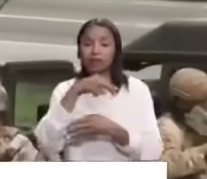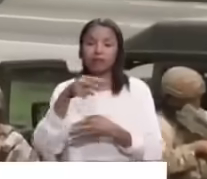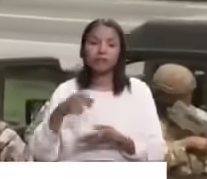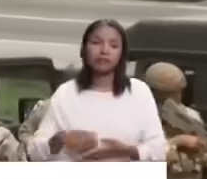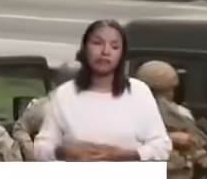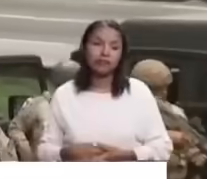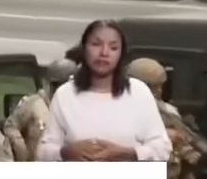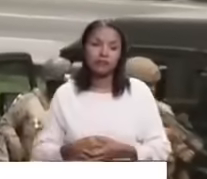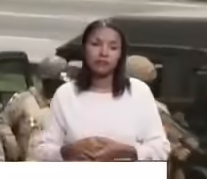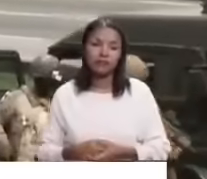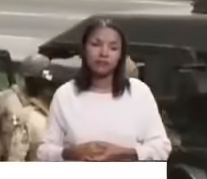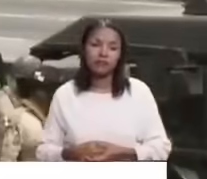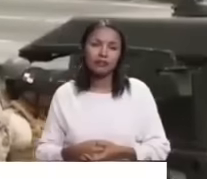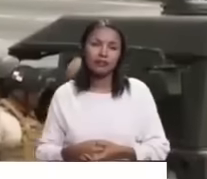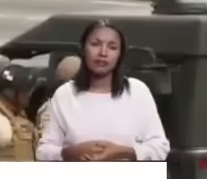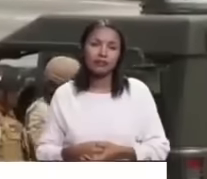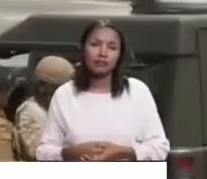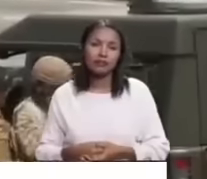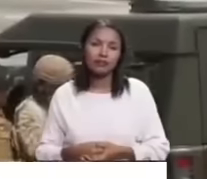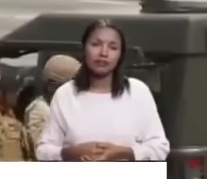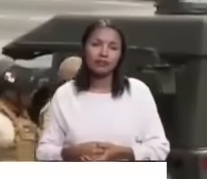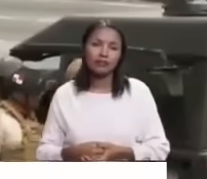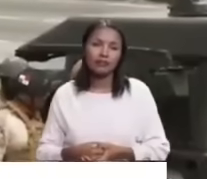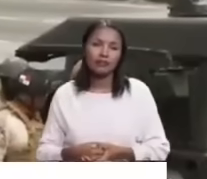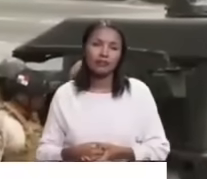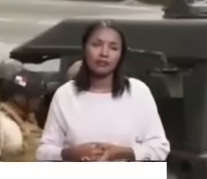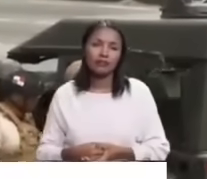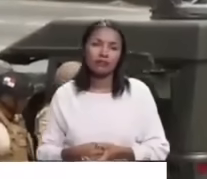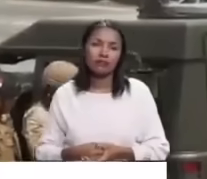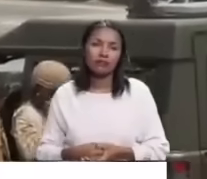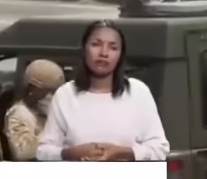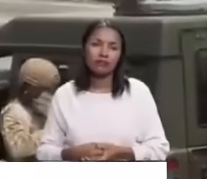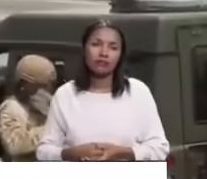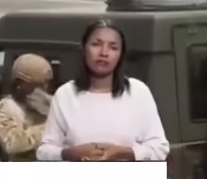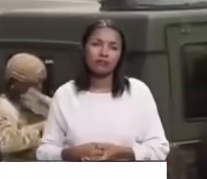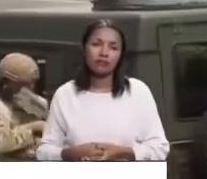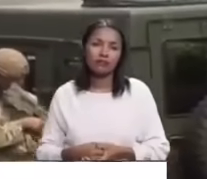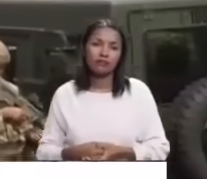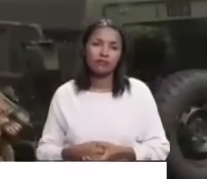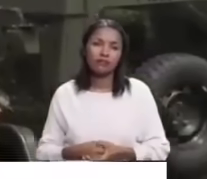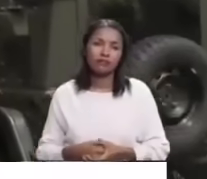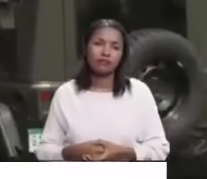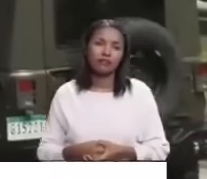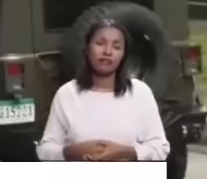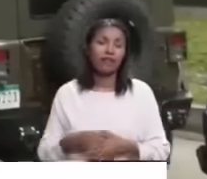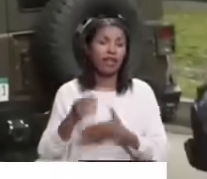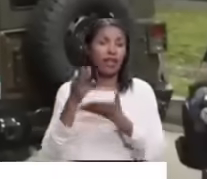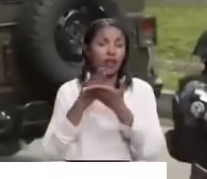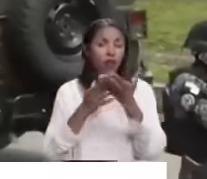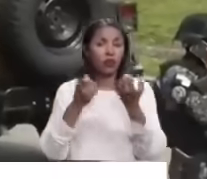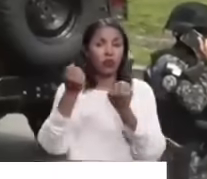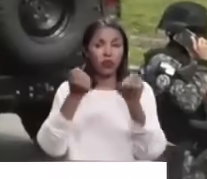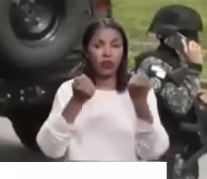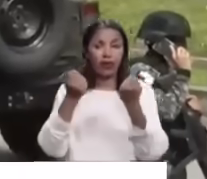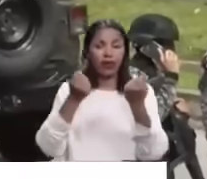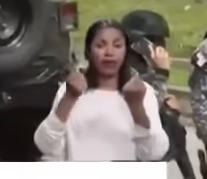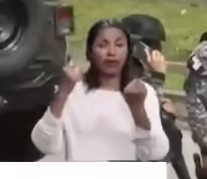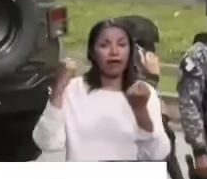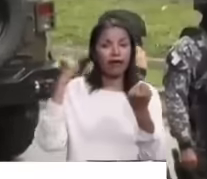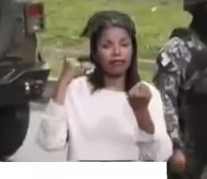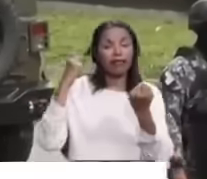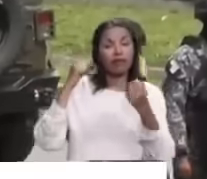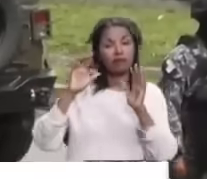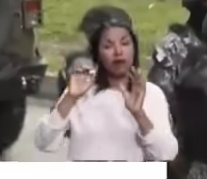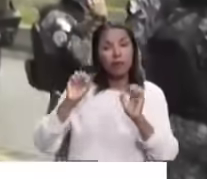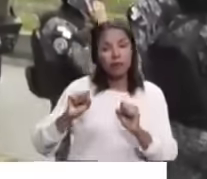hemos observado que algunos conductores han logrado hacer reversa para tratar de sacar sus vehículos de aquí y tomar las